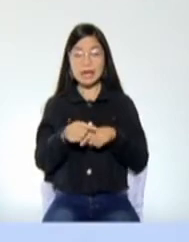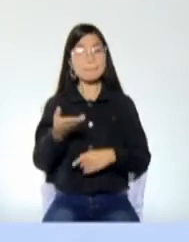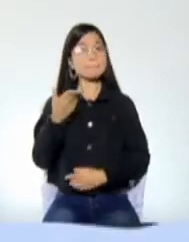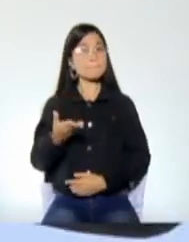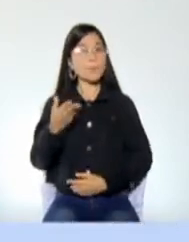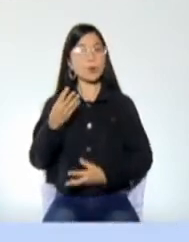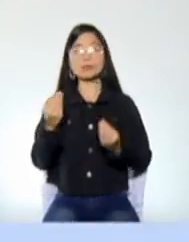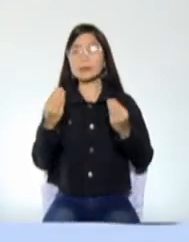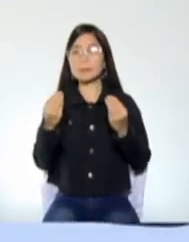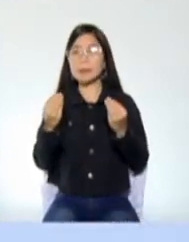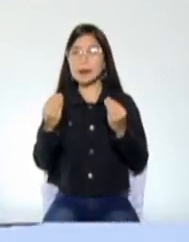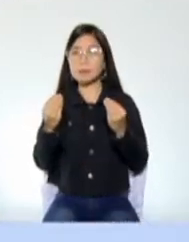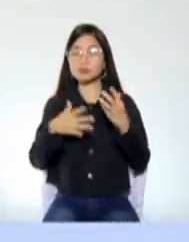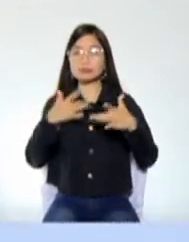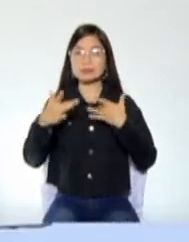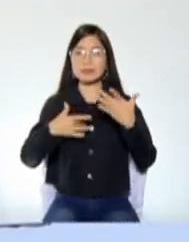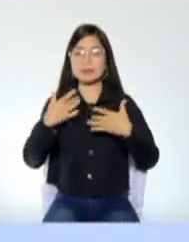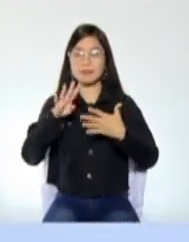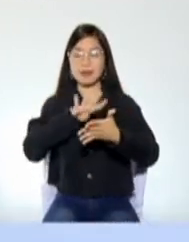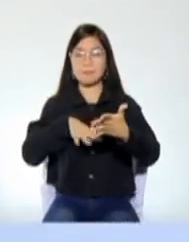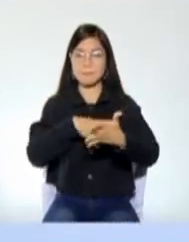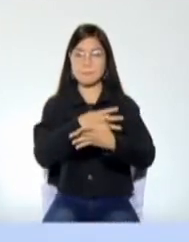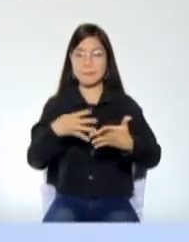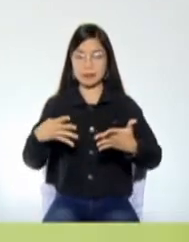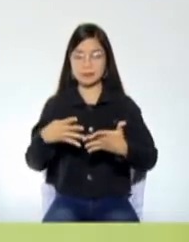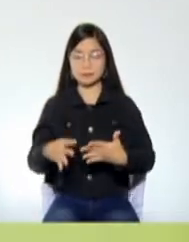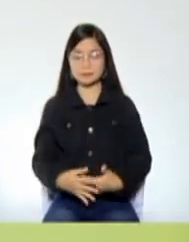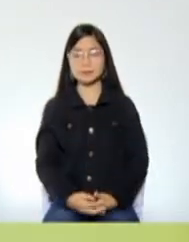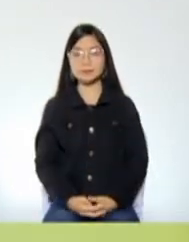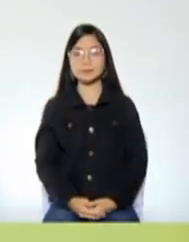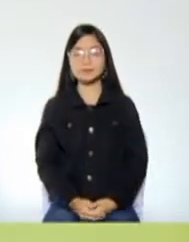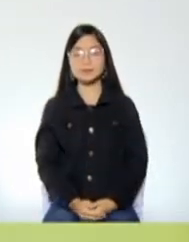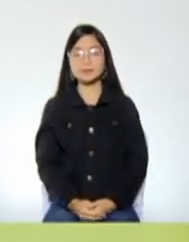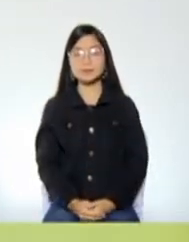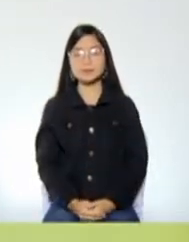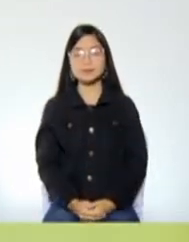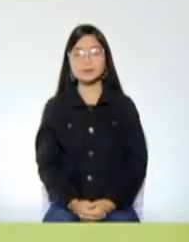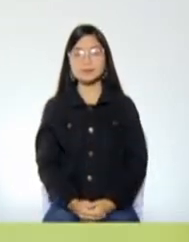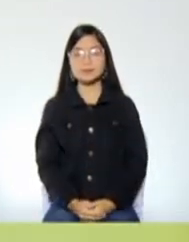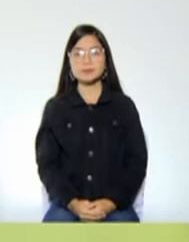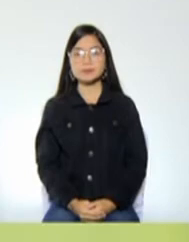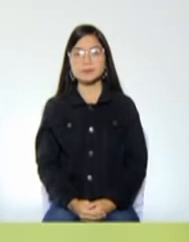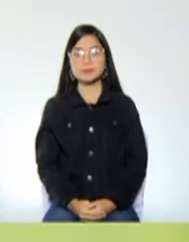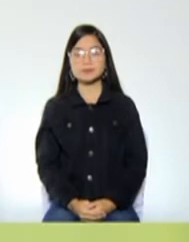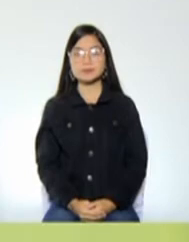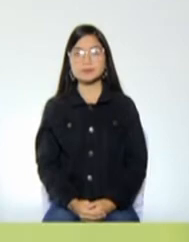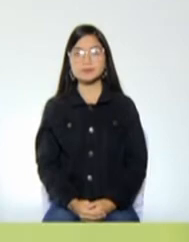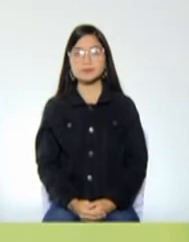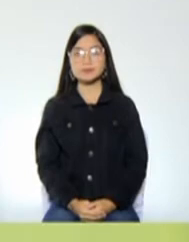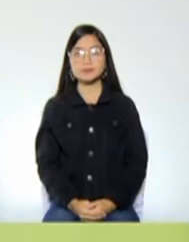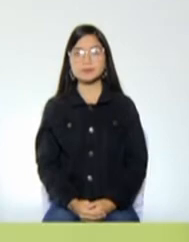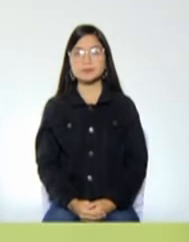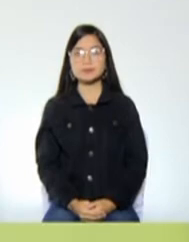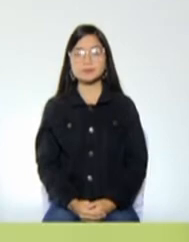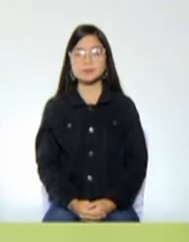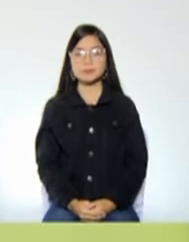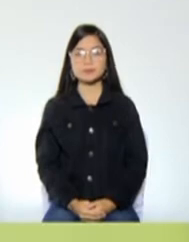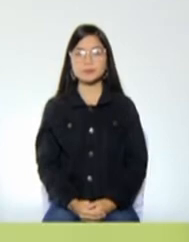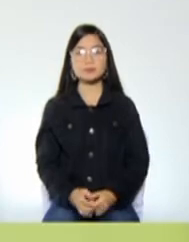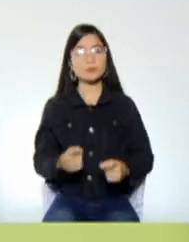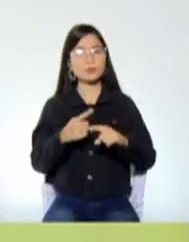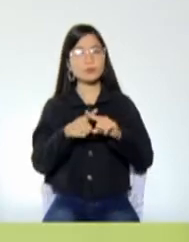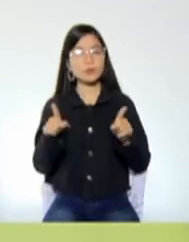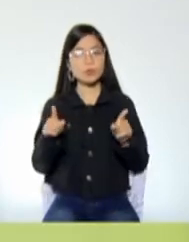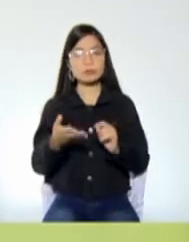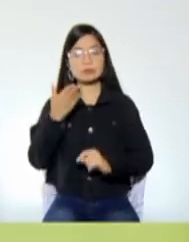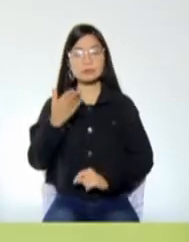y muchas actividades que el joven va a ir desarrollando a lo largo del aprendizaje de las matemáticas. Otra cosa que podemos recomendar